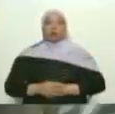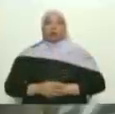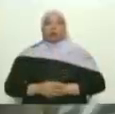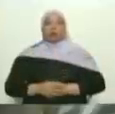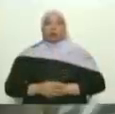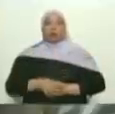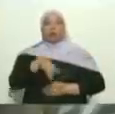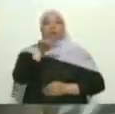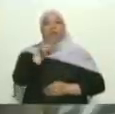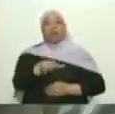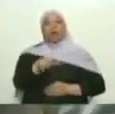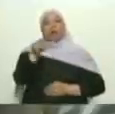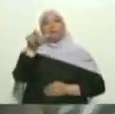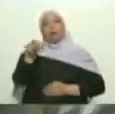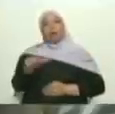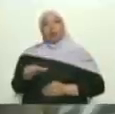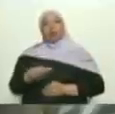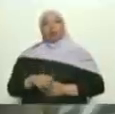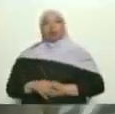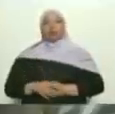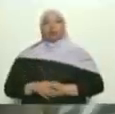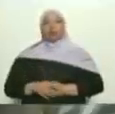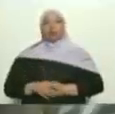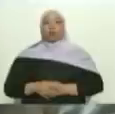este sujeto